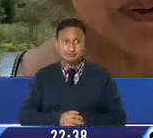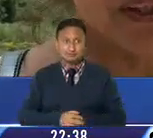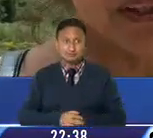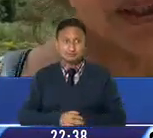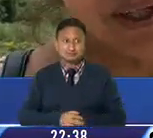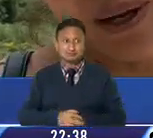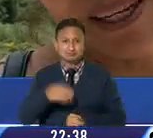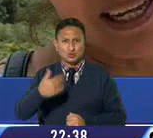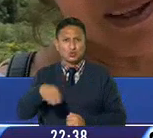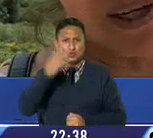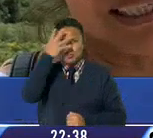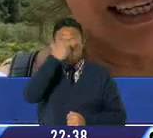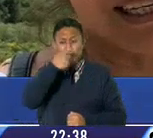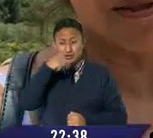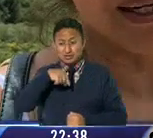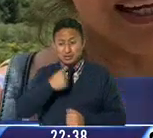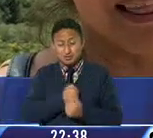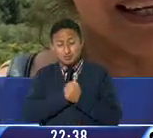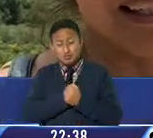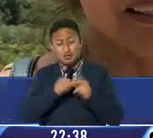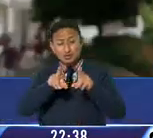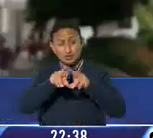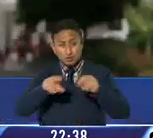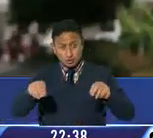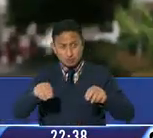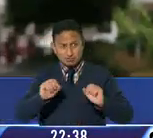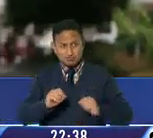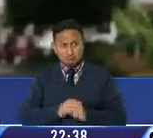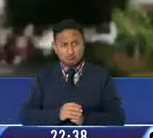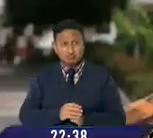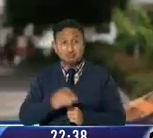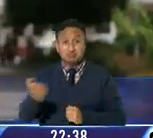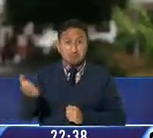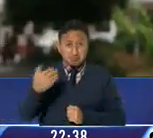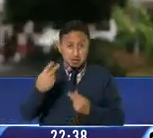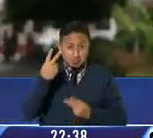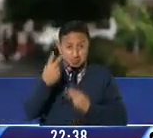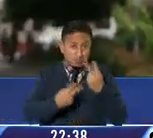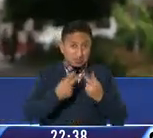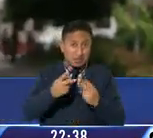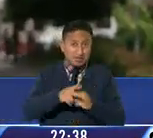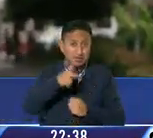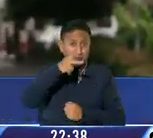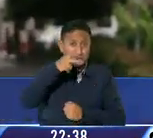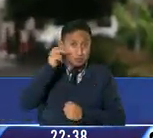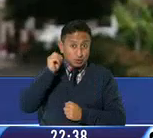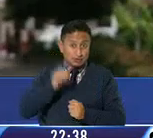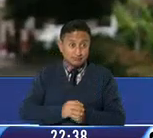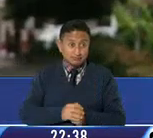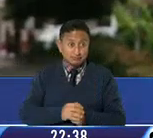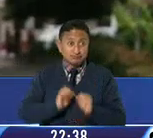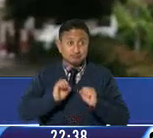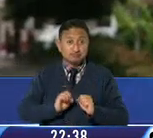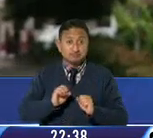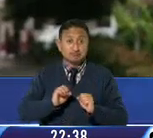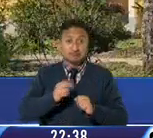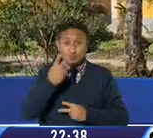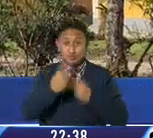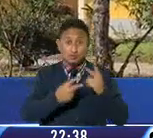bonito, soy amante de la naturaleza y esto me encanta. Quisiera que vengan a visitar la ciudad de Puyo, que visiten todos los lugares